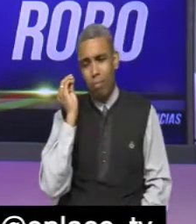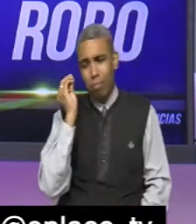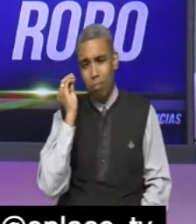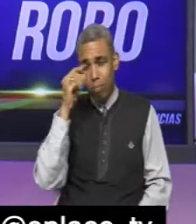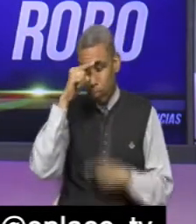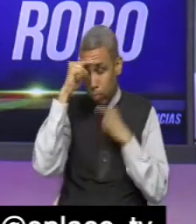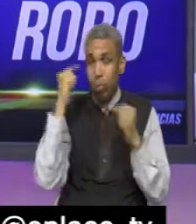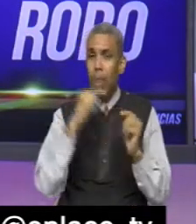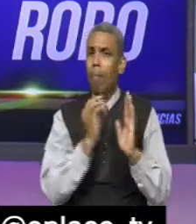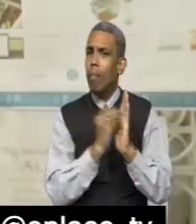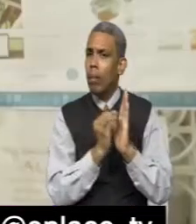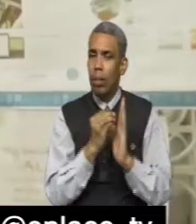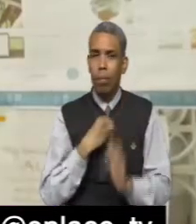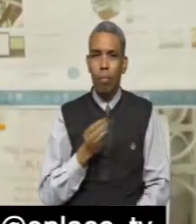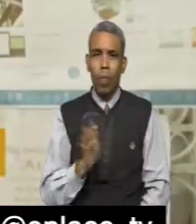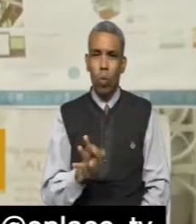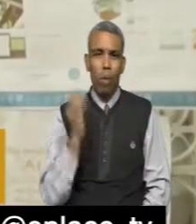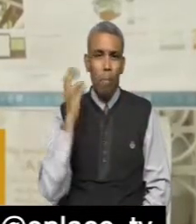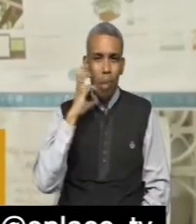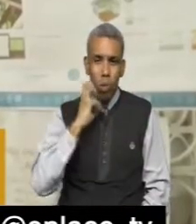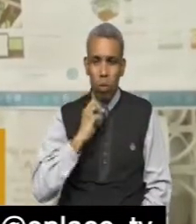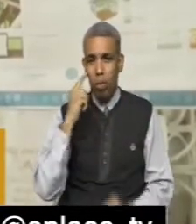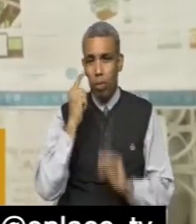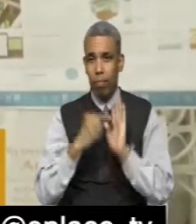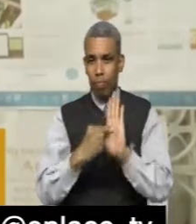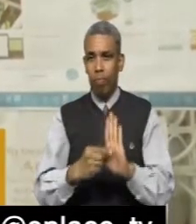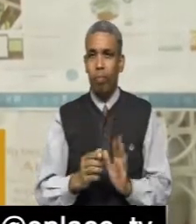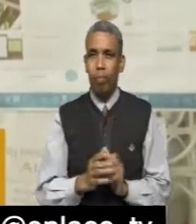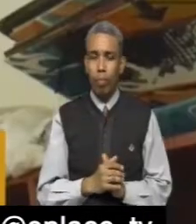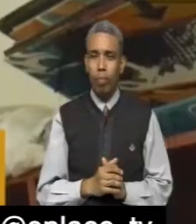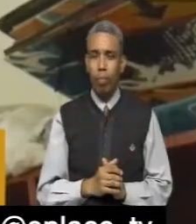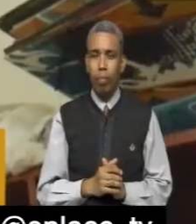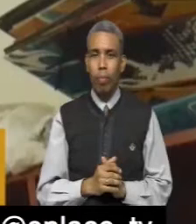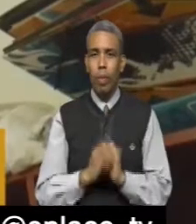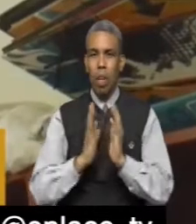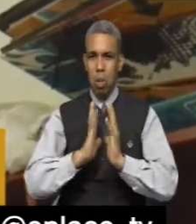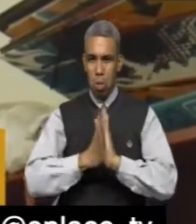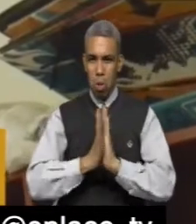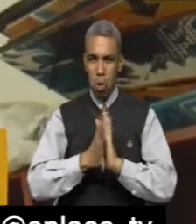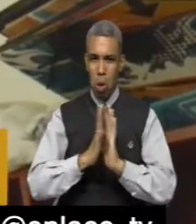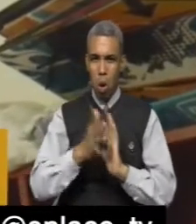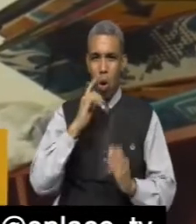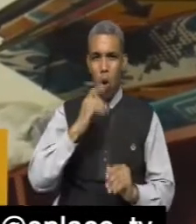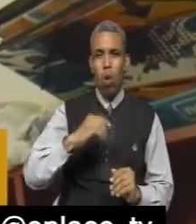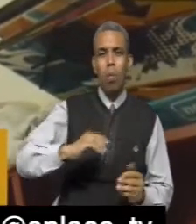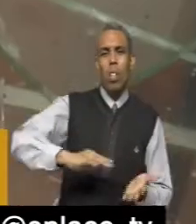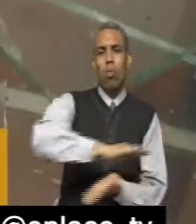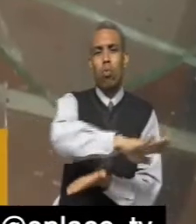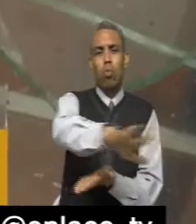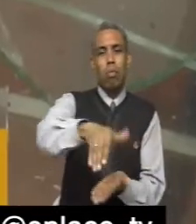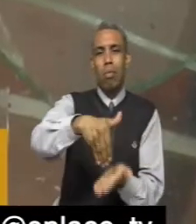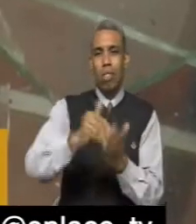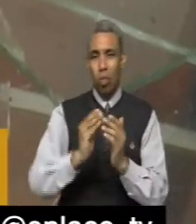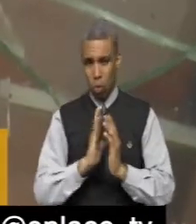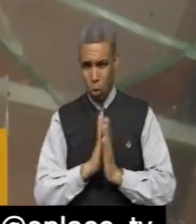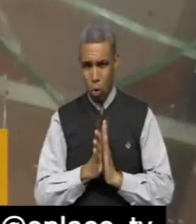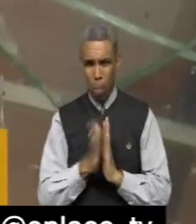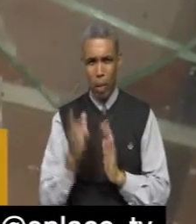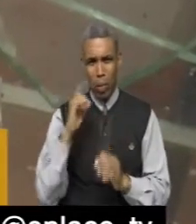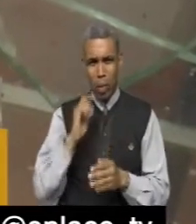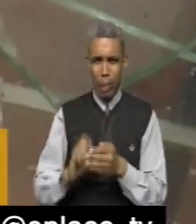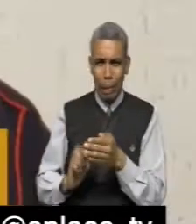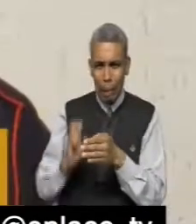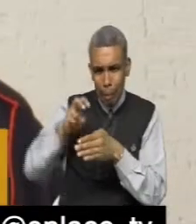comercial. A esta papelería ubicada en el sector céntrico de la ciudad, los ladrones han ingresado más de 10 veces y han hecho de